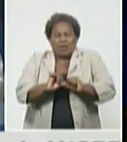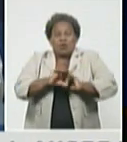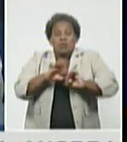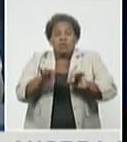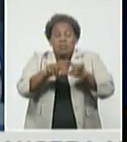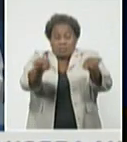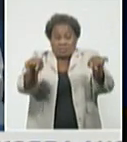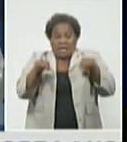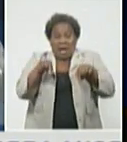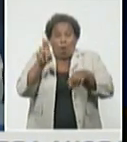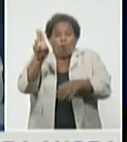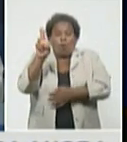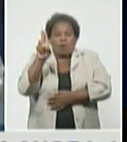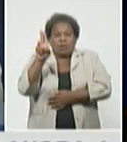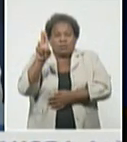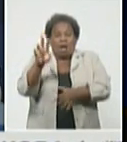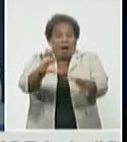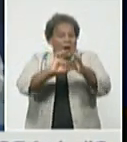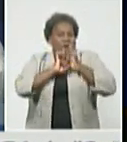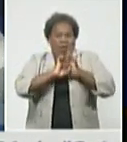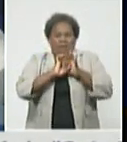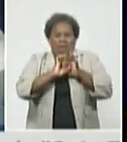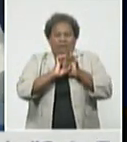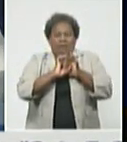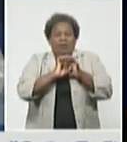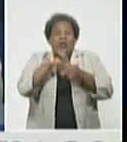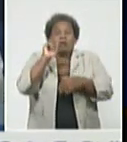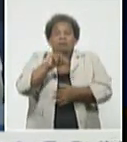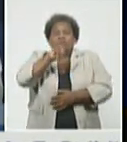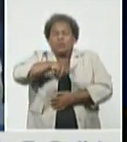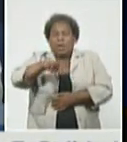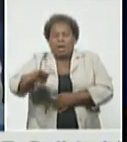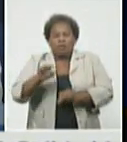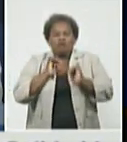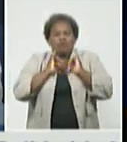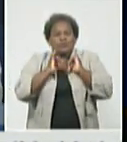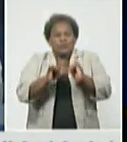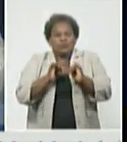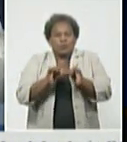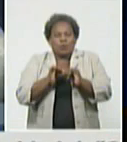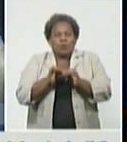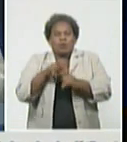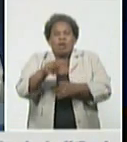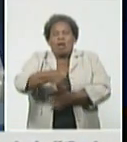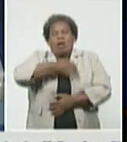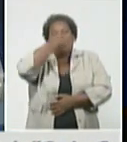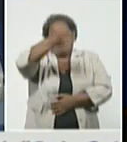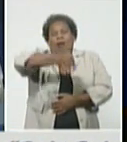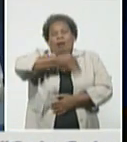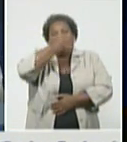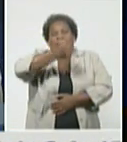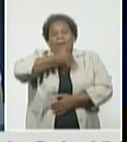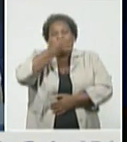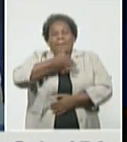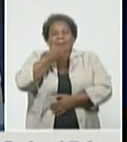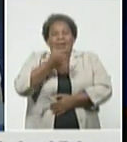intensiva. Esto es tratando de buscar informaciones que un poco expliquen, como dije anteriormente,